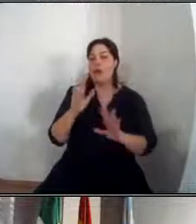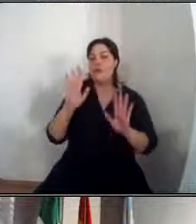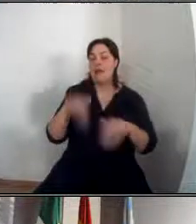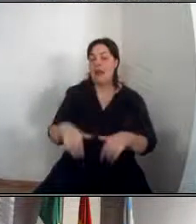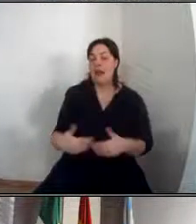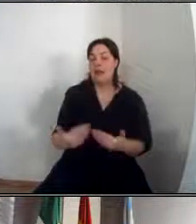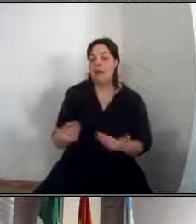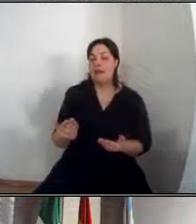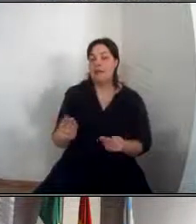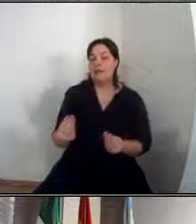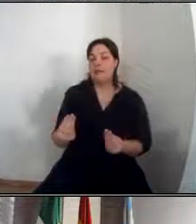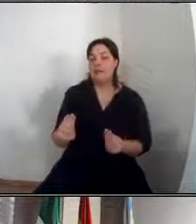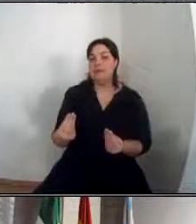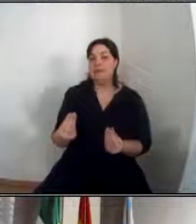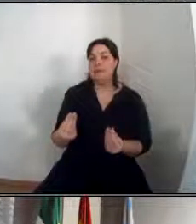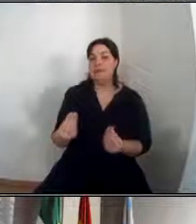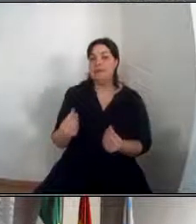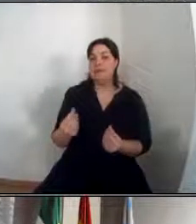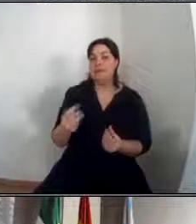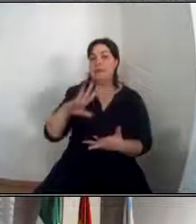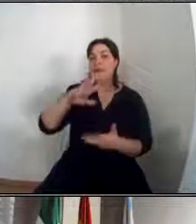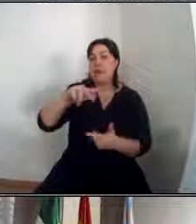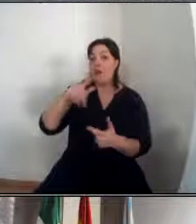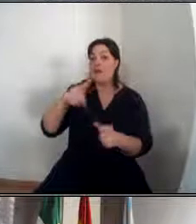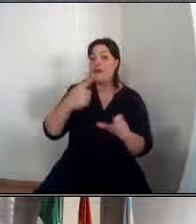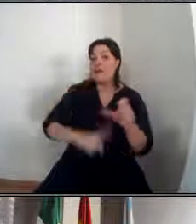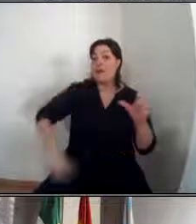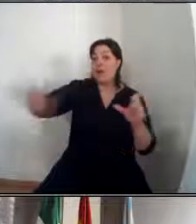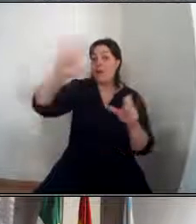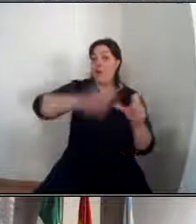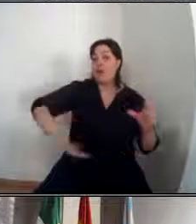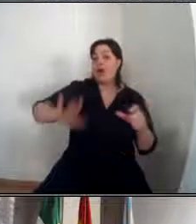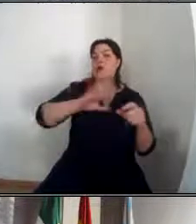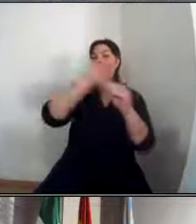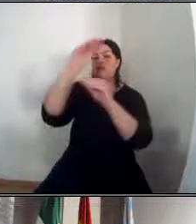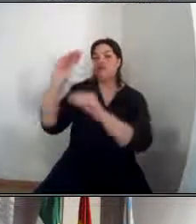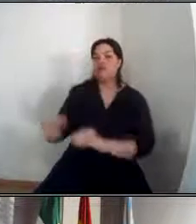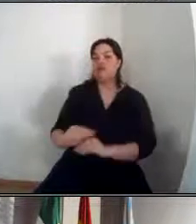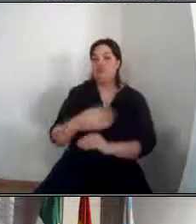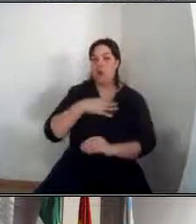rincones de la geografía amplia de Extremadura.